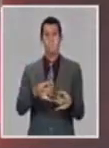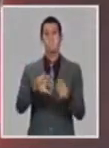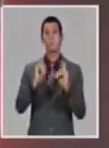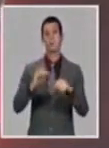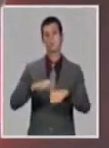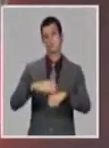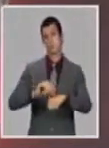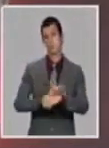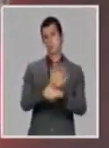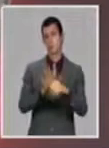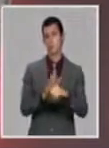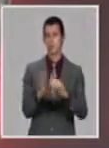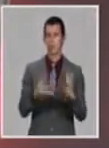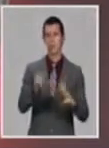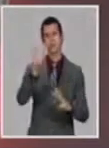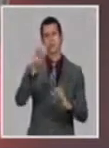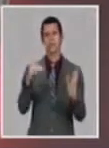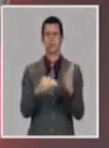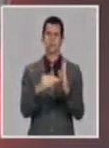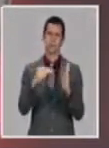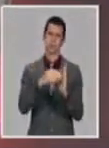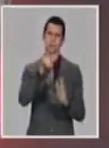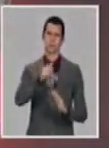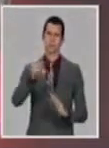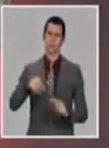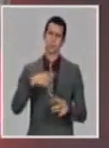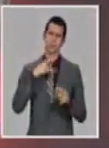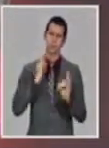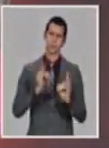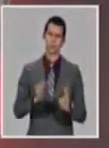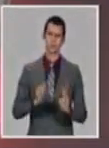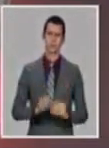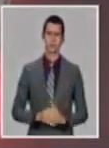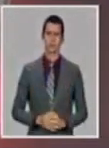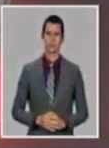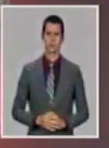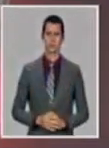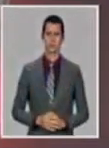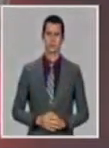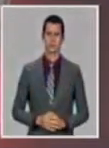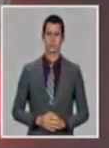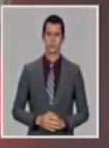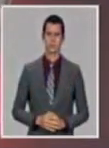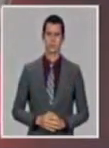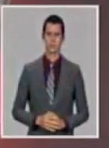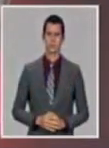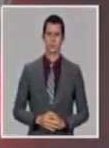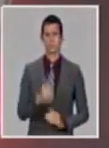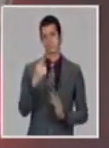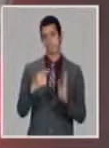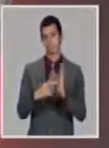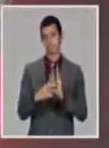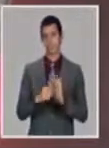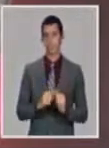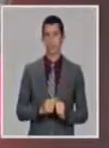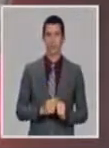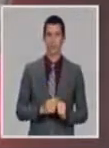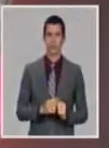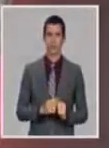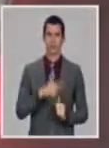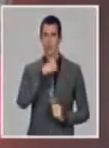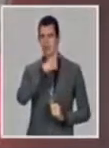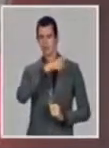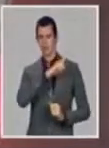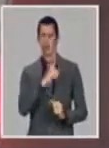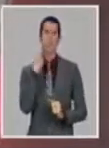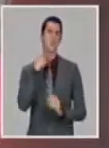muertes. ¿Qué cosa es significativo? El mundo le tomó más de un año para que la cifra mundial de muertes por